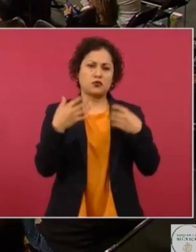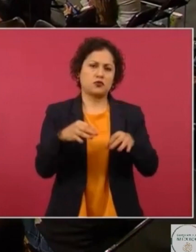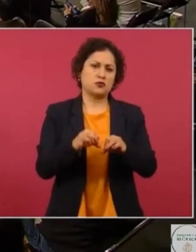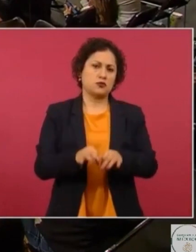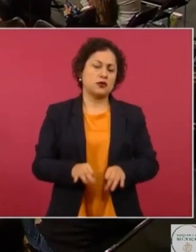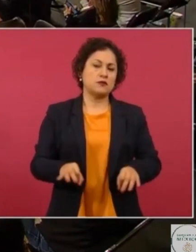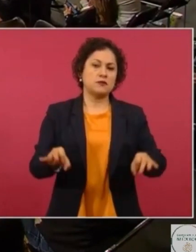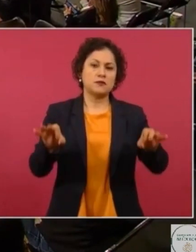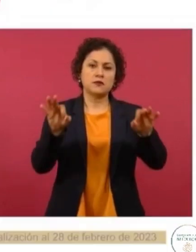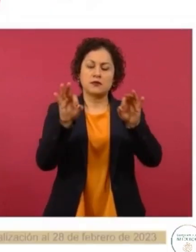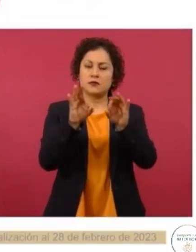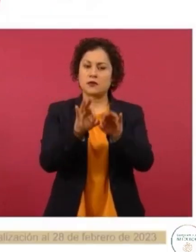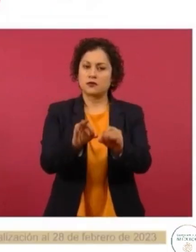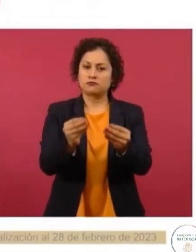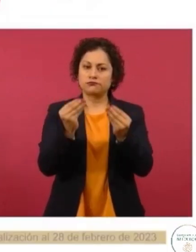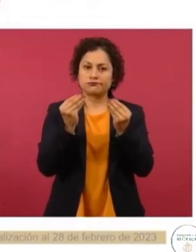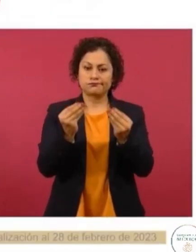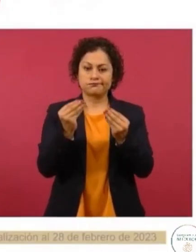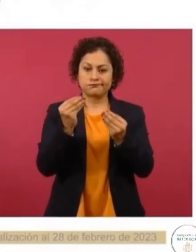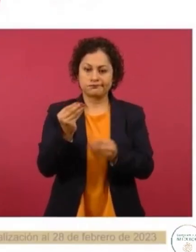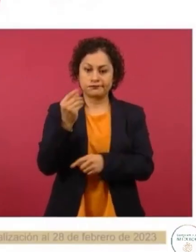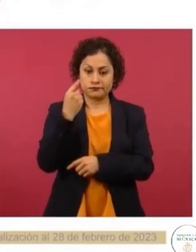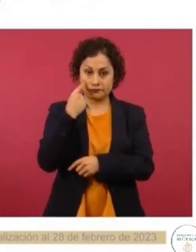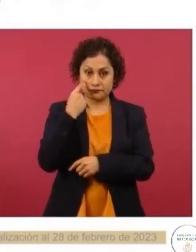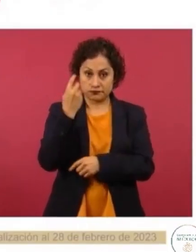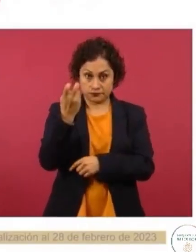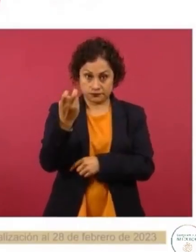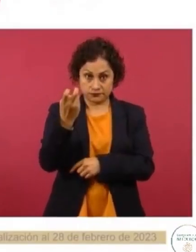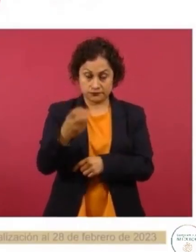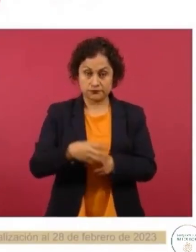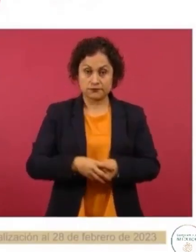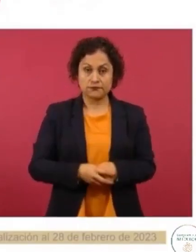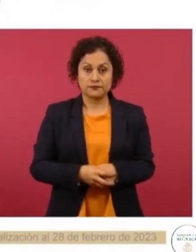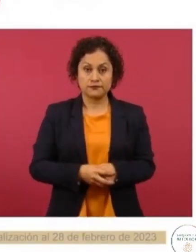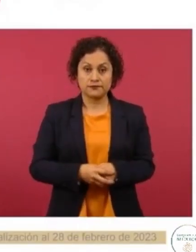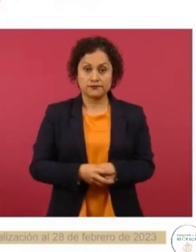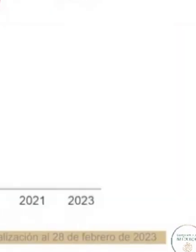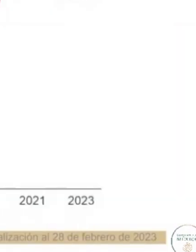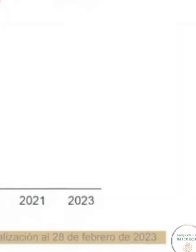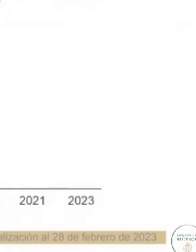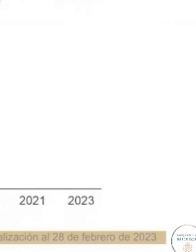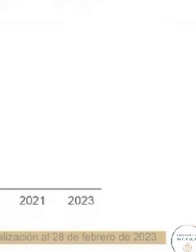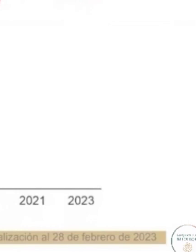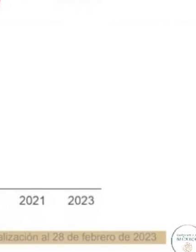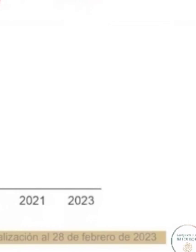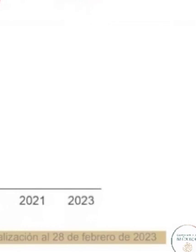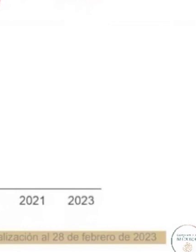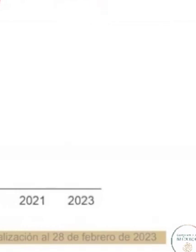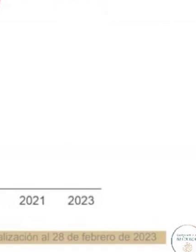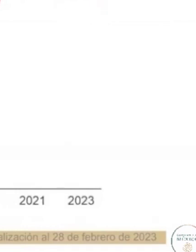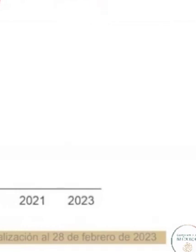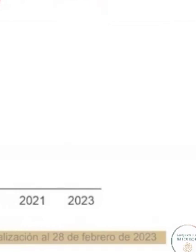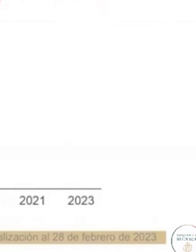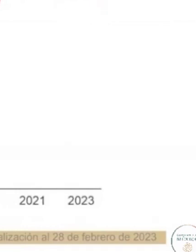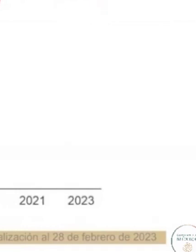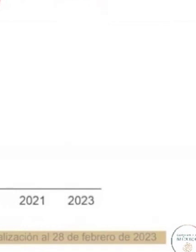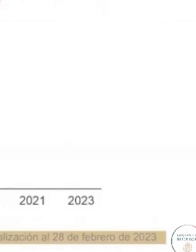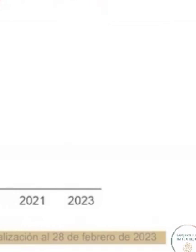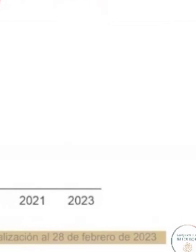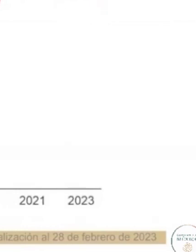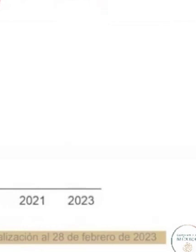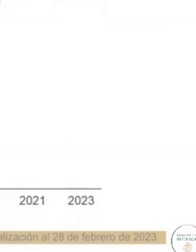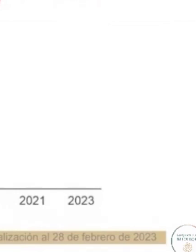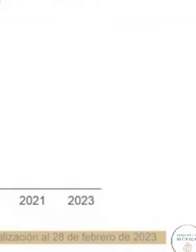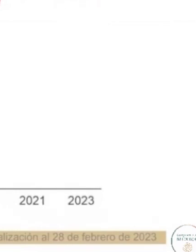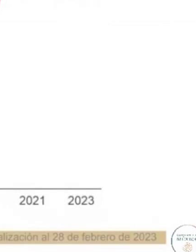porque esto no se había visto de mucho tiempo. El incremento